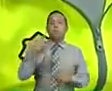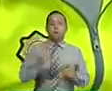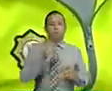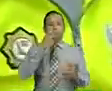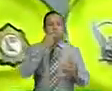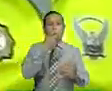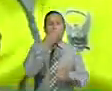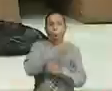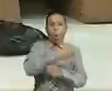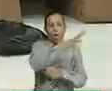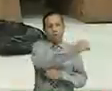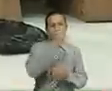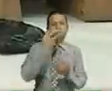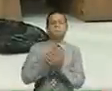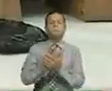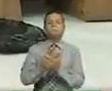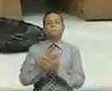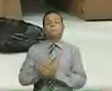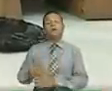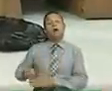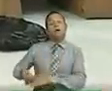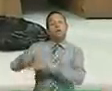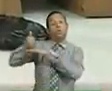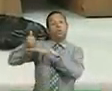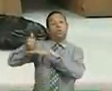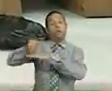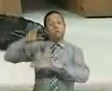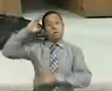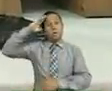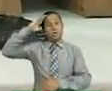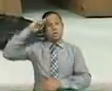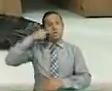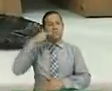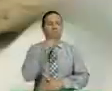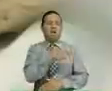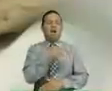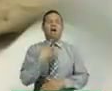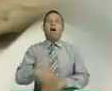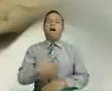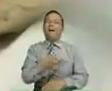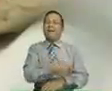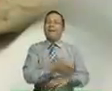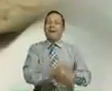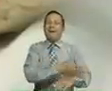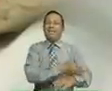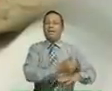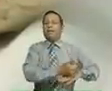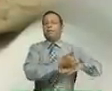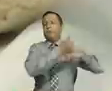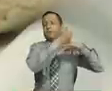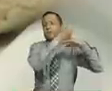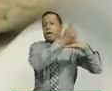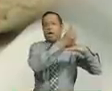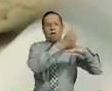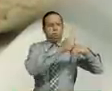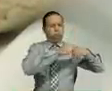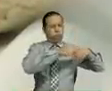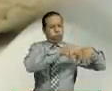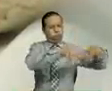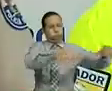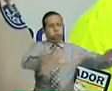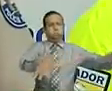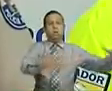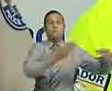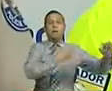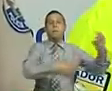de la zona 8, es el cabecilla de una red dedicada al microtráfico de estupefacientes en el cantón.